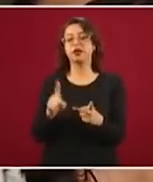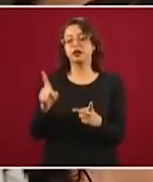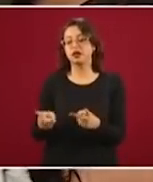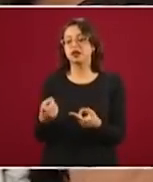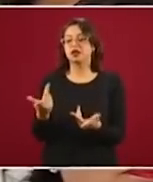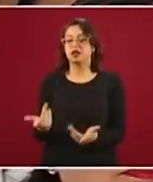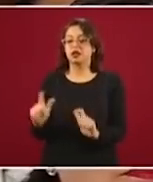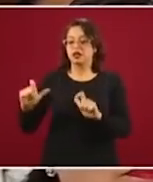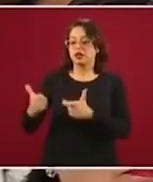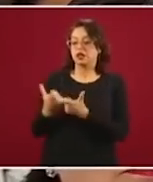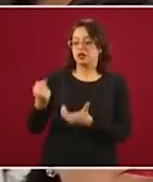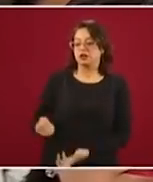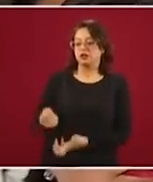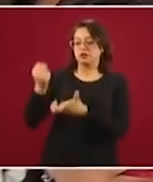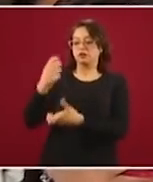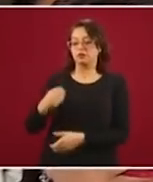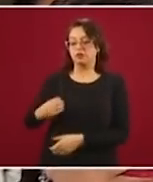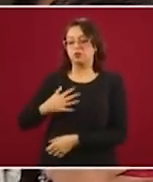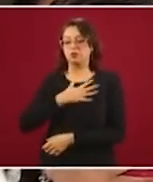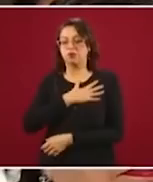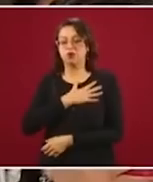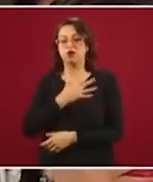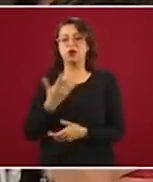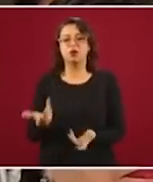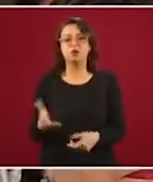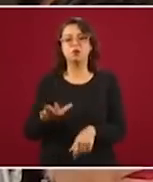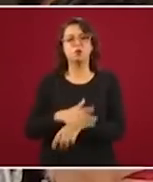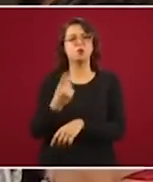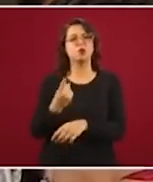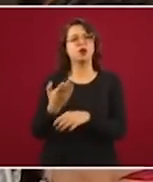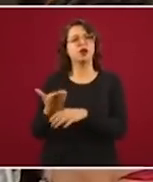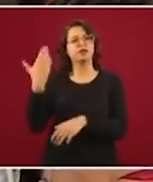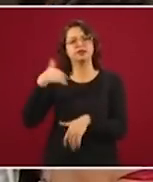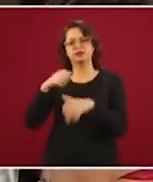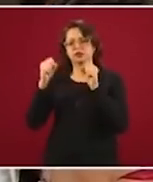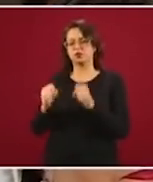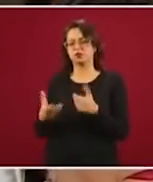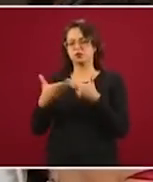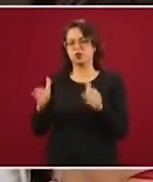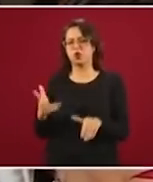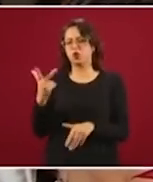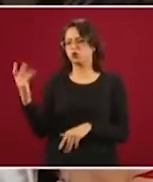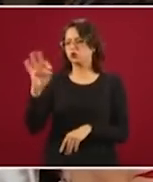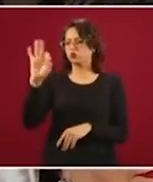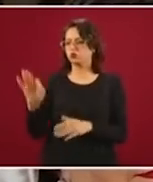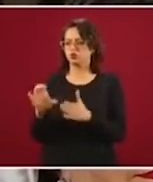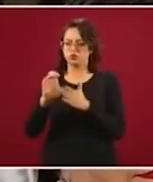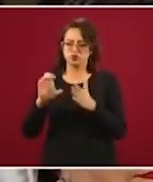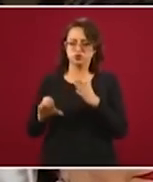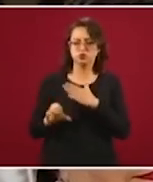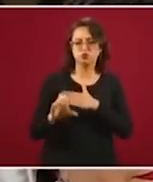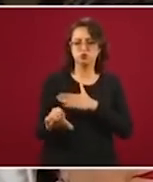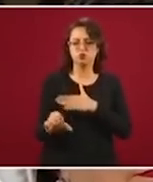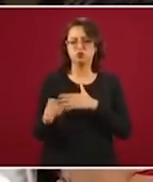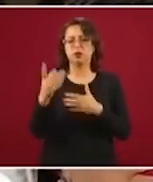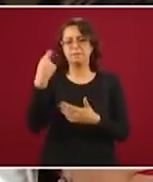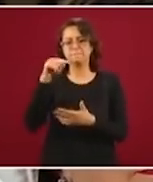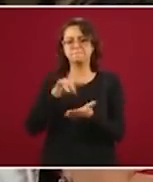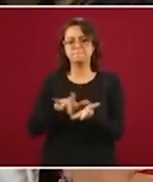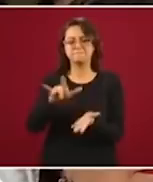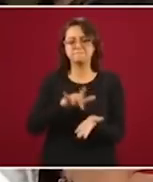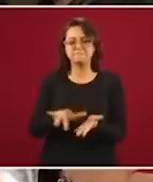Popular, el Fondo de Gastos Catastróficos recibía, entiendo que un 8% del presupuesto del Seguro Popular para